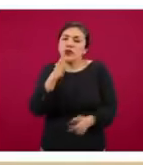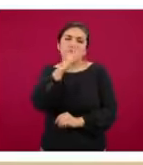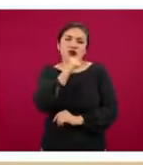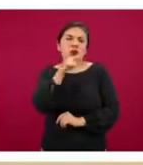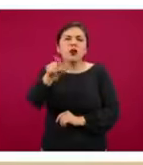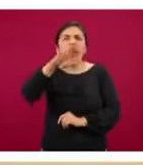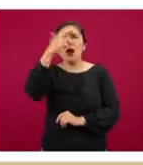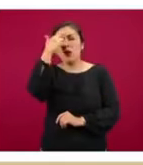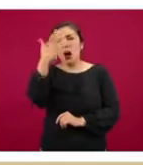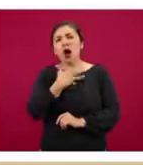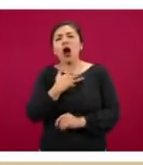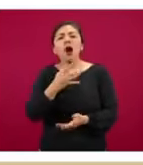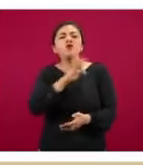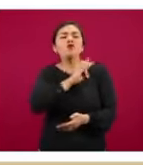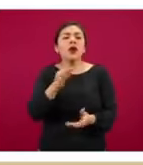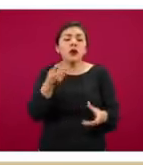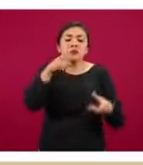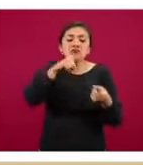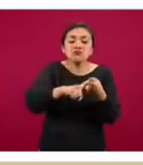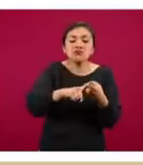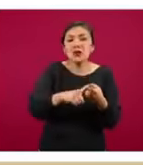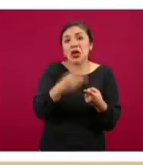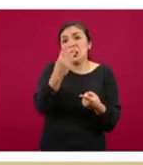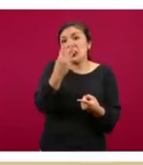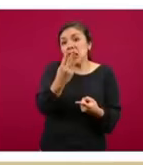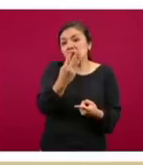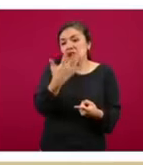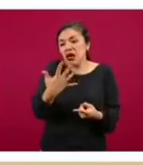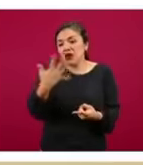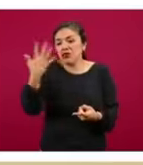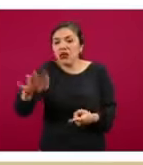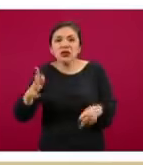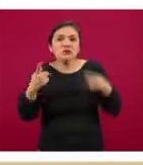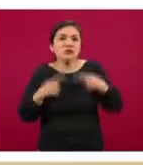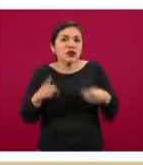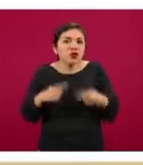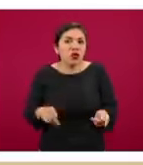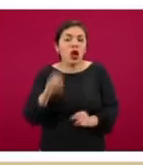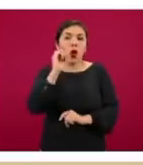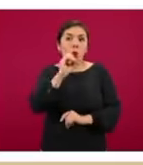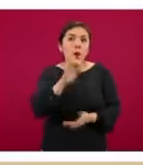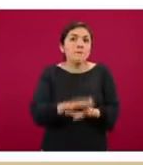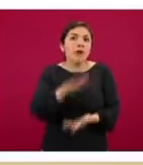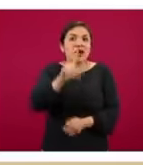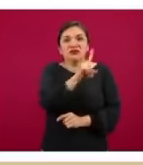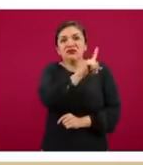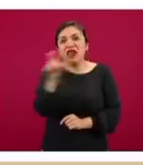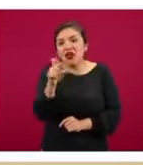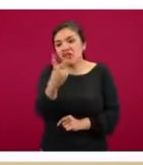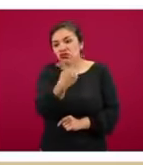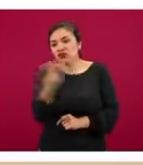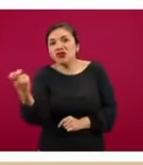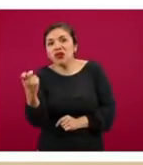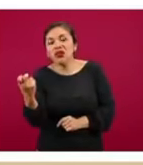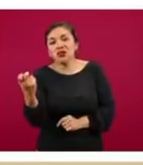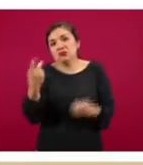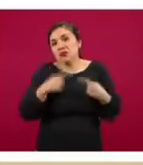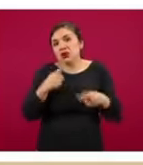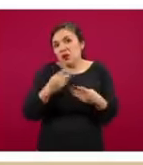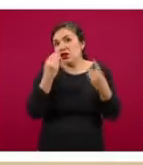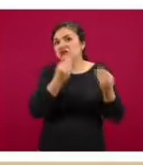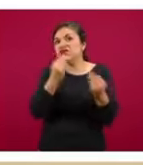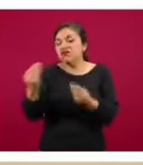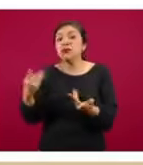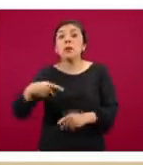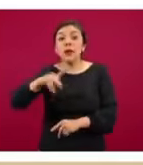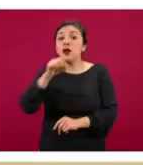brote puede estar solamente conformado por 3, 5 o 10 personas, puede estar conformado por 100 o 200 personas, pero lo